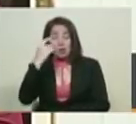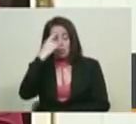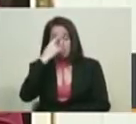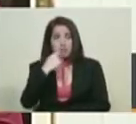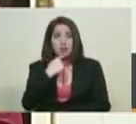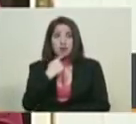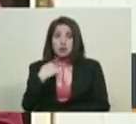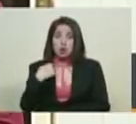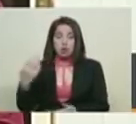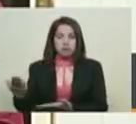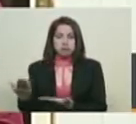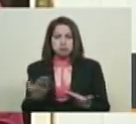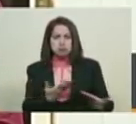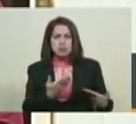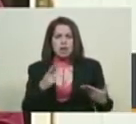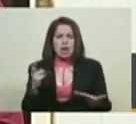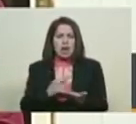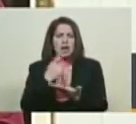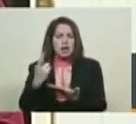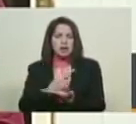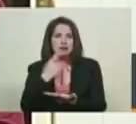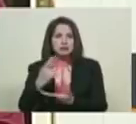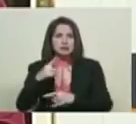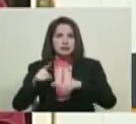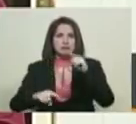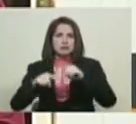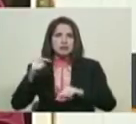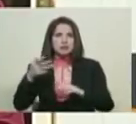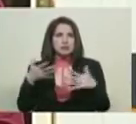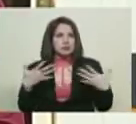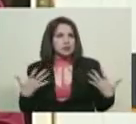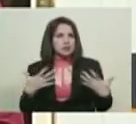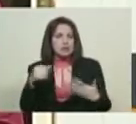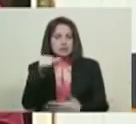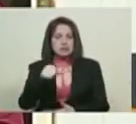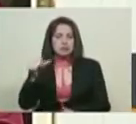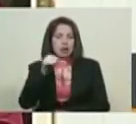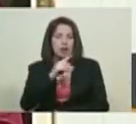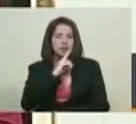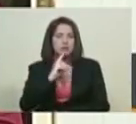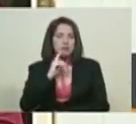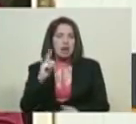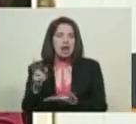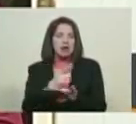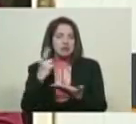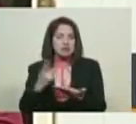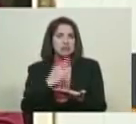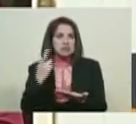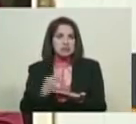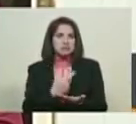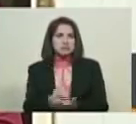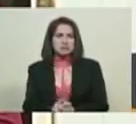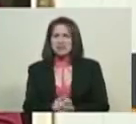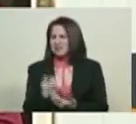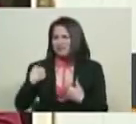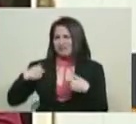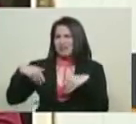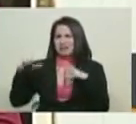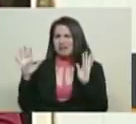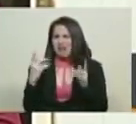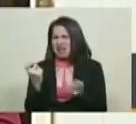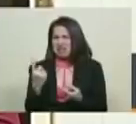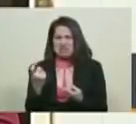revista Semana, me dijo. Ahí está un sobrino mío que es como mi hijo. Yo le dije, no me hace falta, ¿no? ¿Para